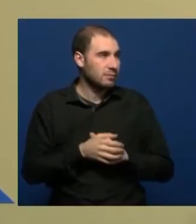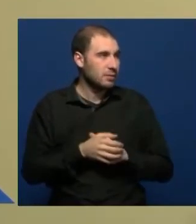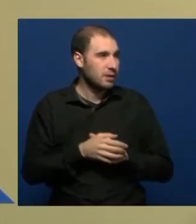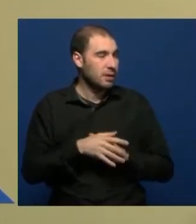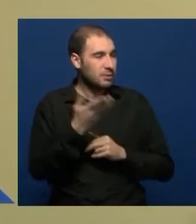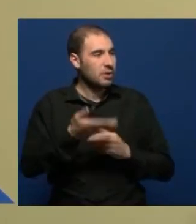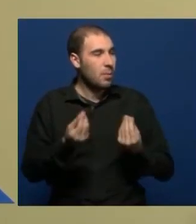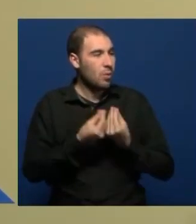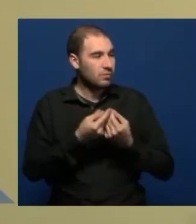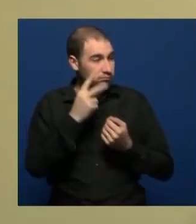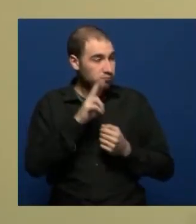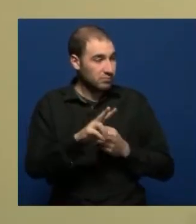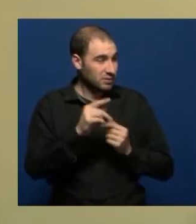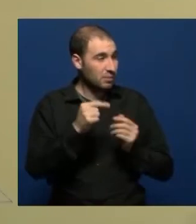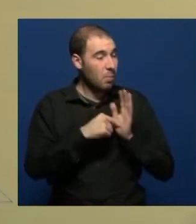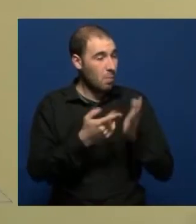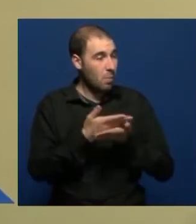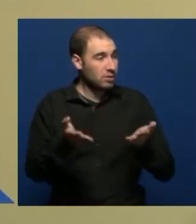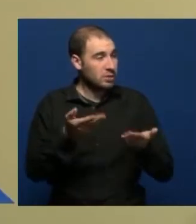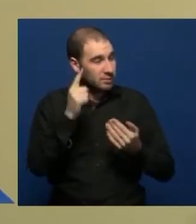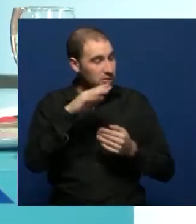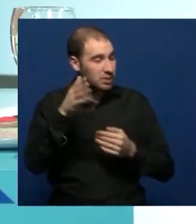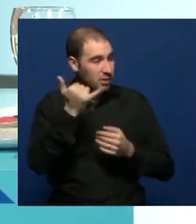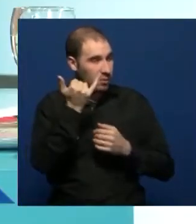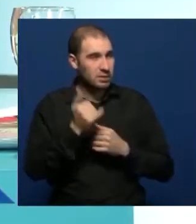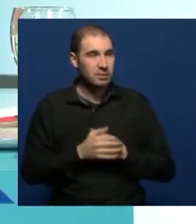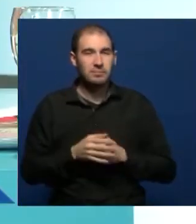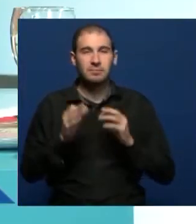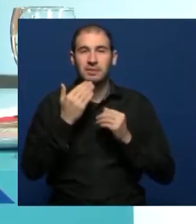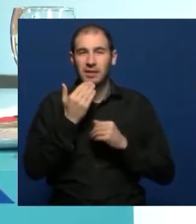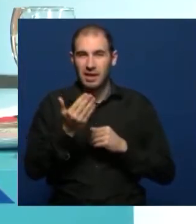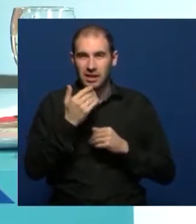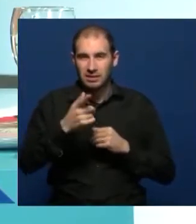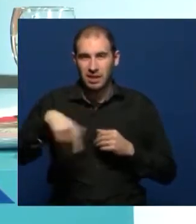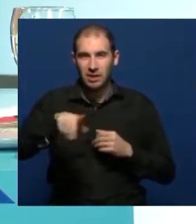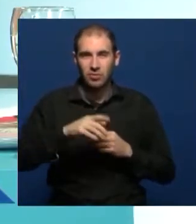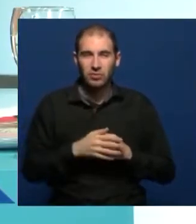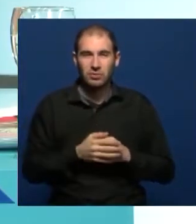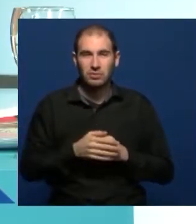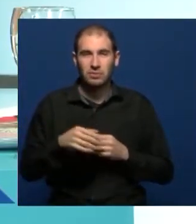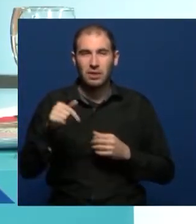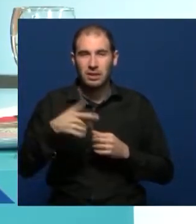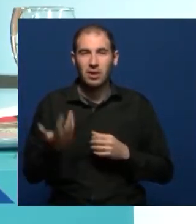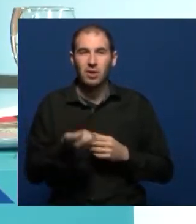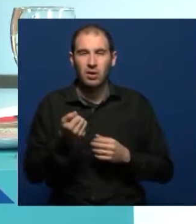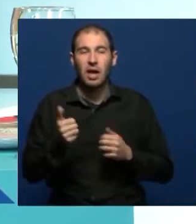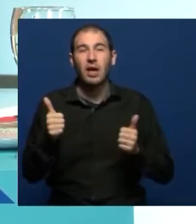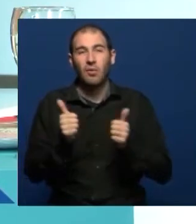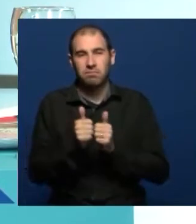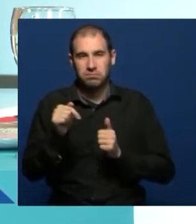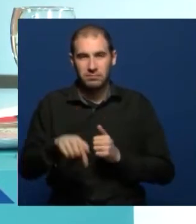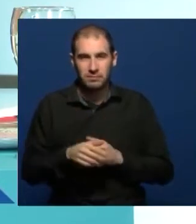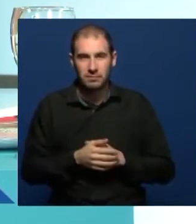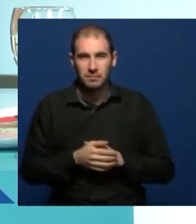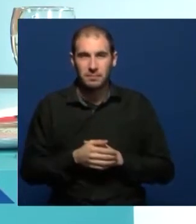llegue a muchísima gente y que ayude a visibilizar y a concientizar sobre todo. Bueno, muchas gracias a ustedes por retomarlo, acompañarlo